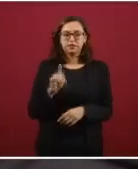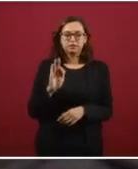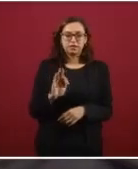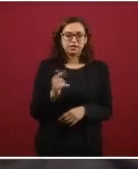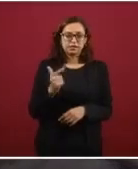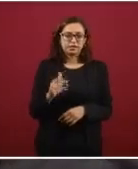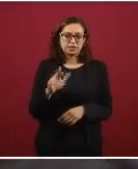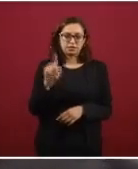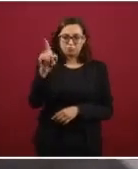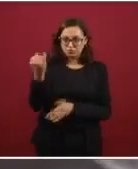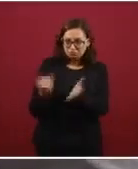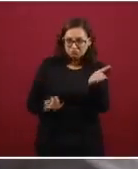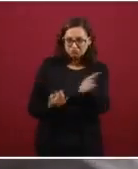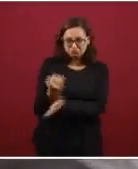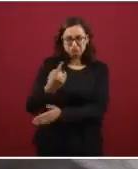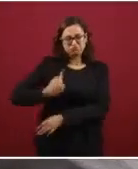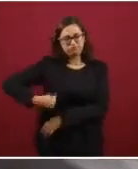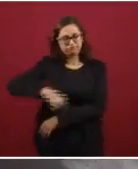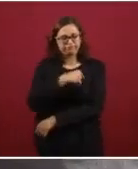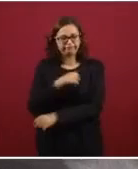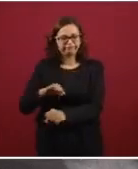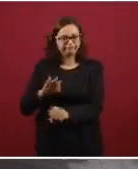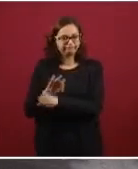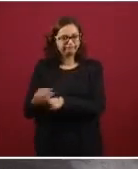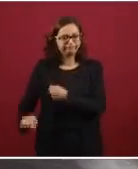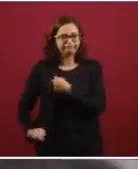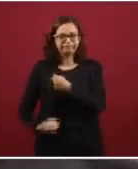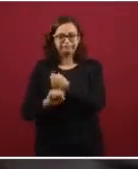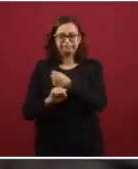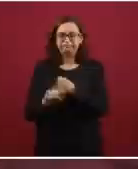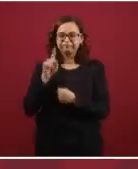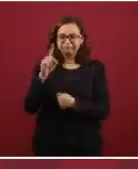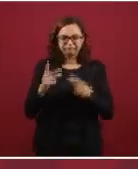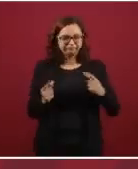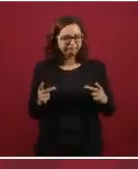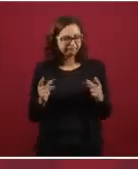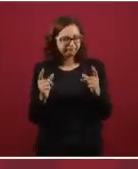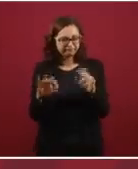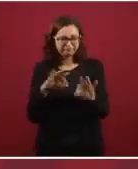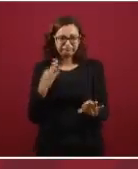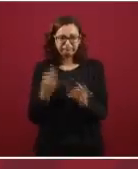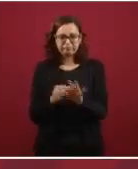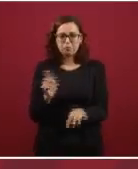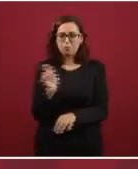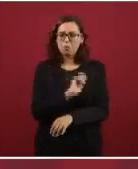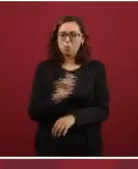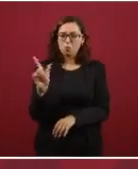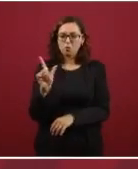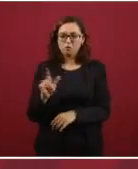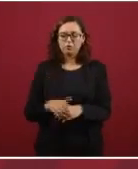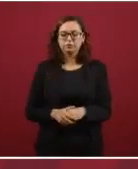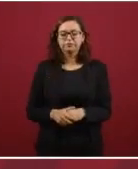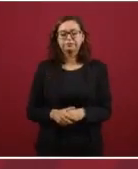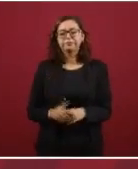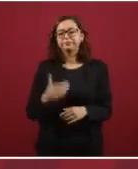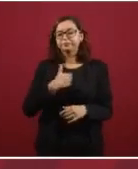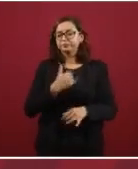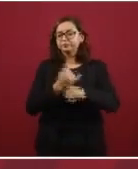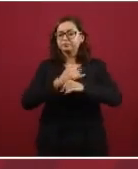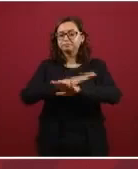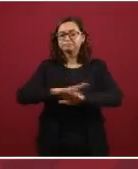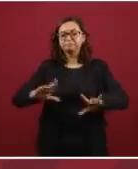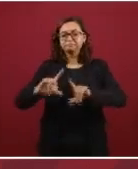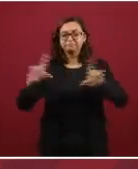de la República, que ha tenido un papel muy activo y muy inmediato y muy profesional. Bueno, eso es cuanto lo que tengo yo que informar el día